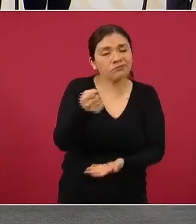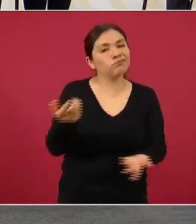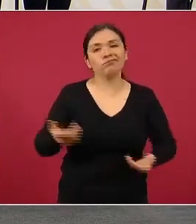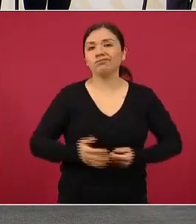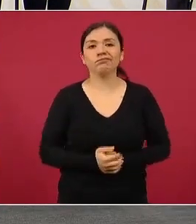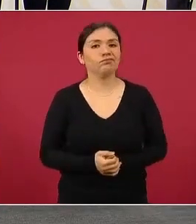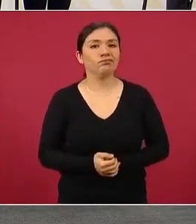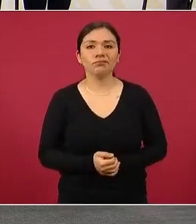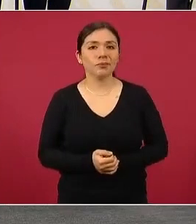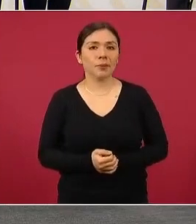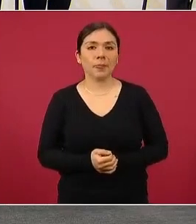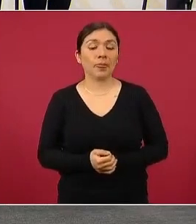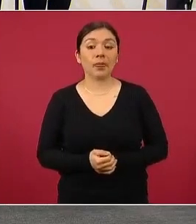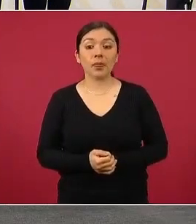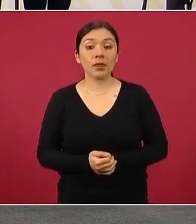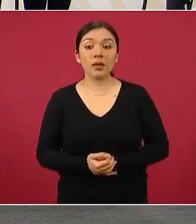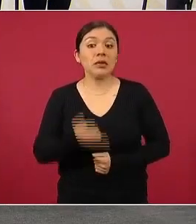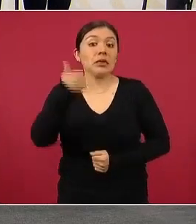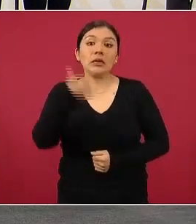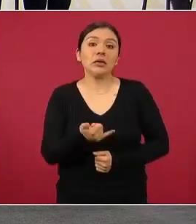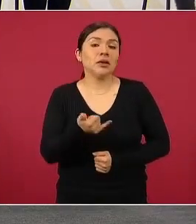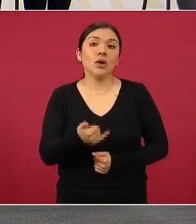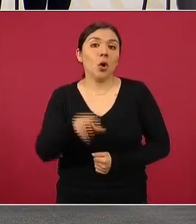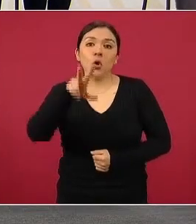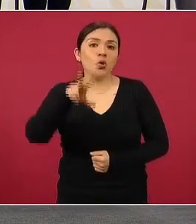y que pues tampoco es justo